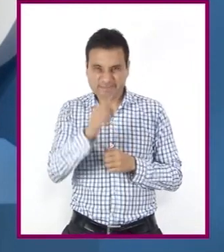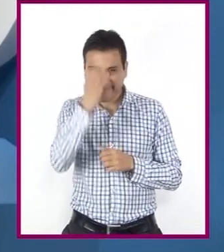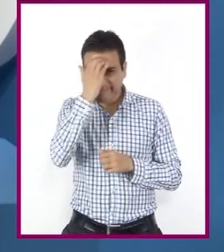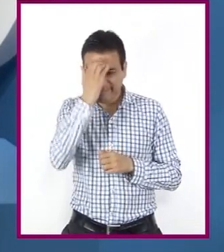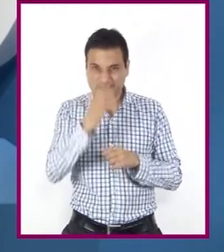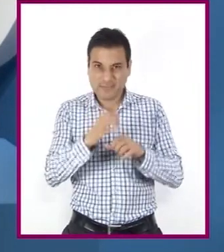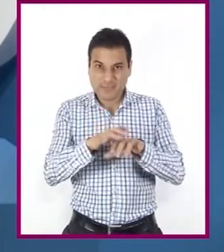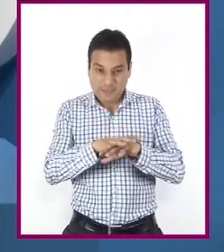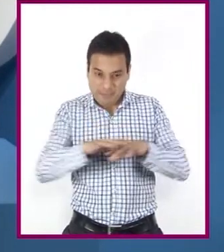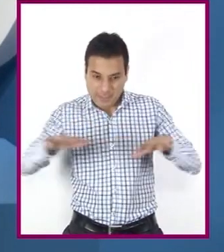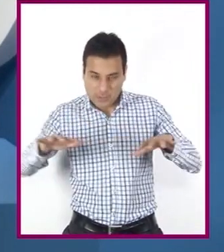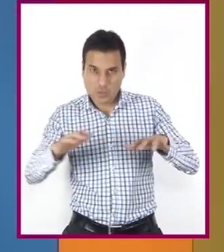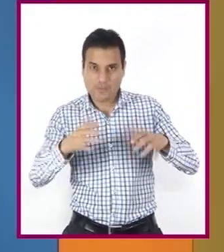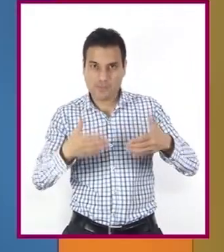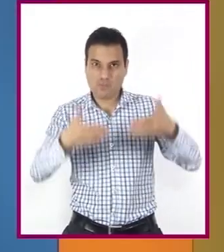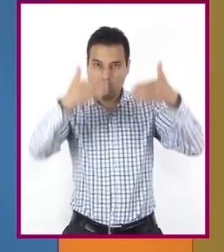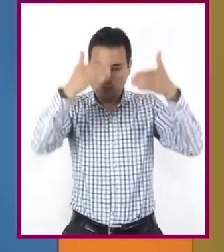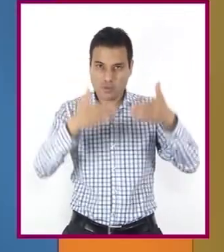que se proteja de golpes.